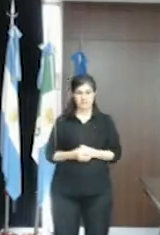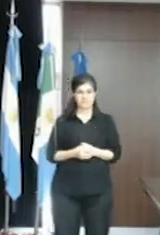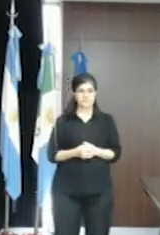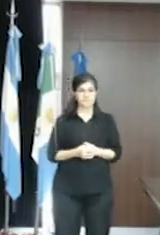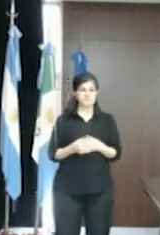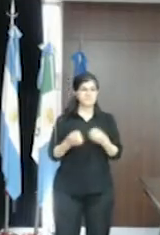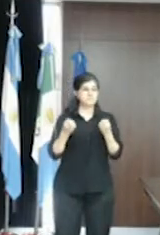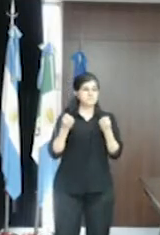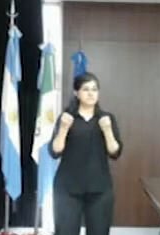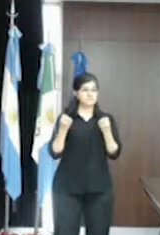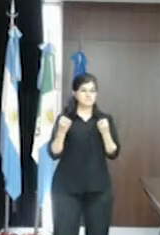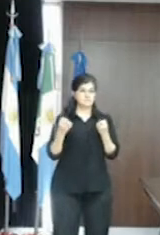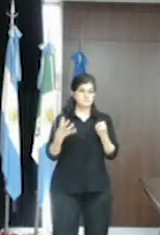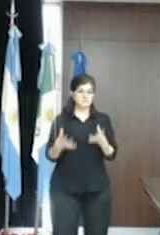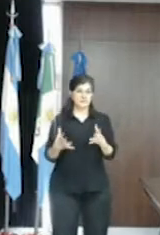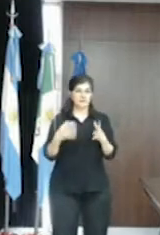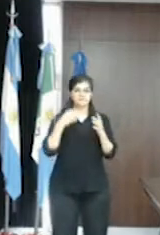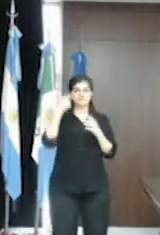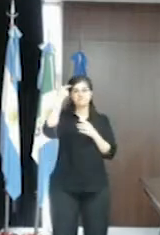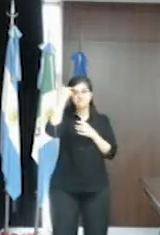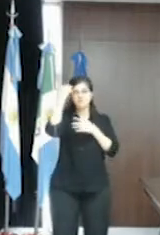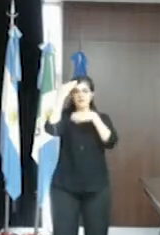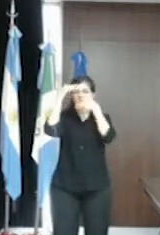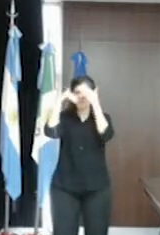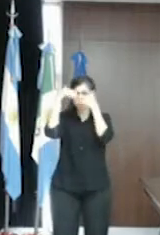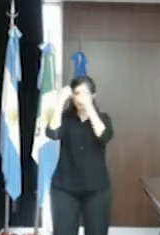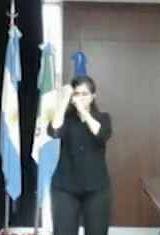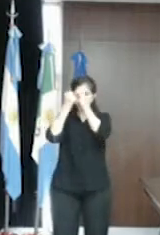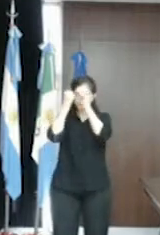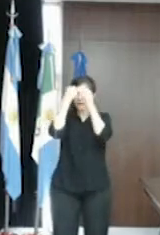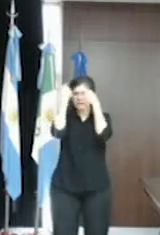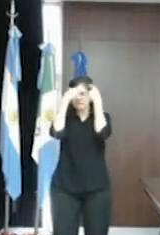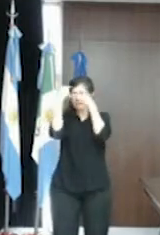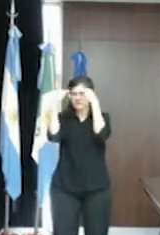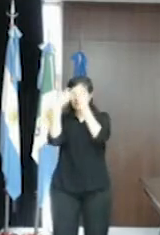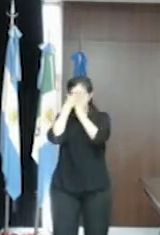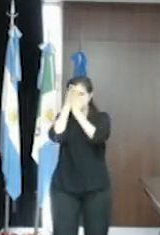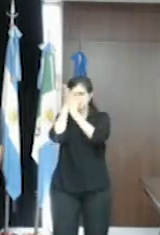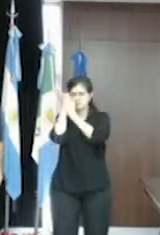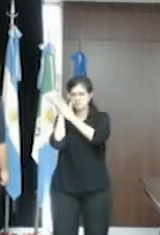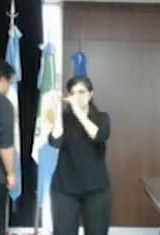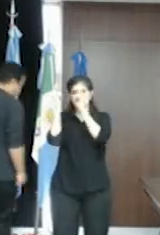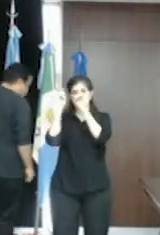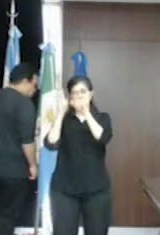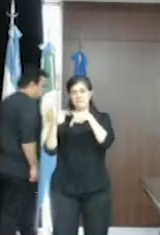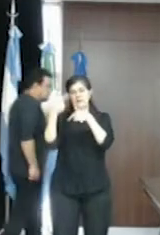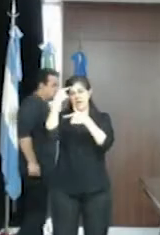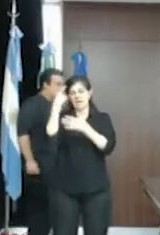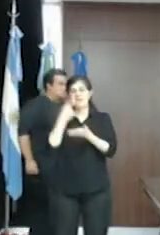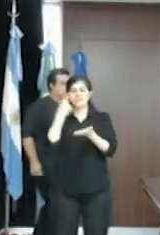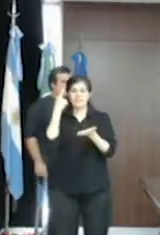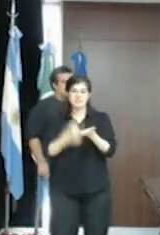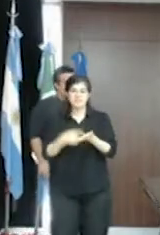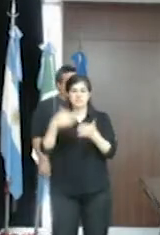Bueno, todas estas funciones cognitivas de las que hablaba Aide en la filmina anterior, la función ejecutiva, el lenguaje,